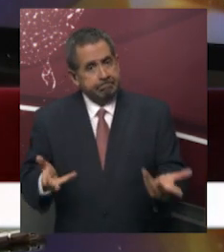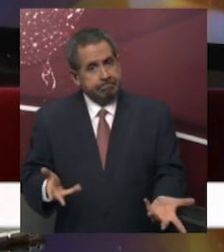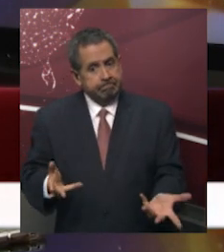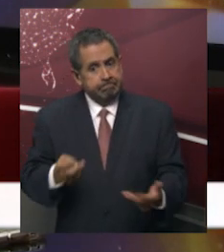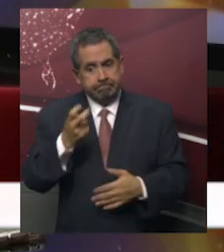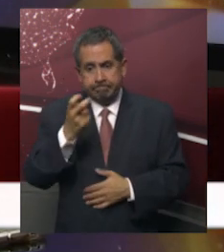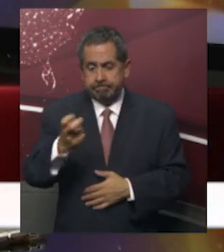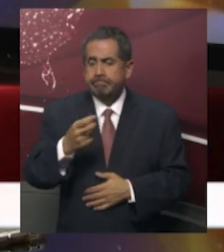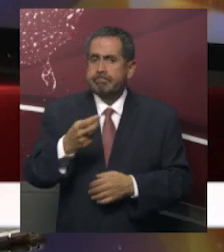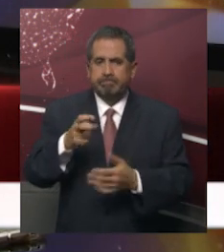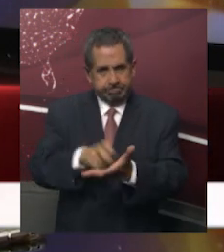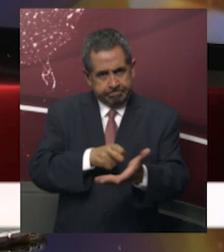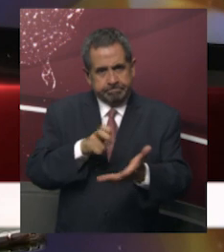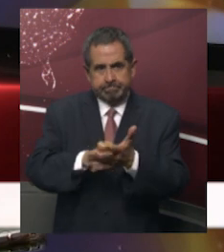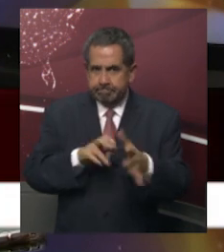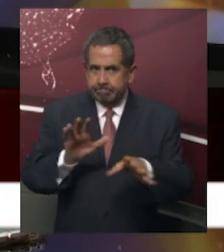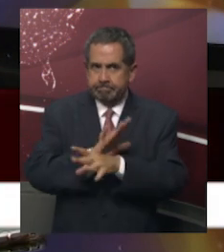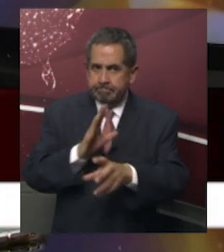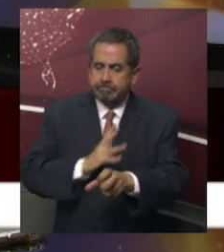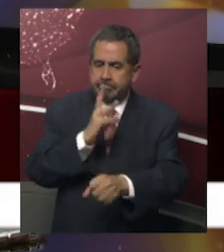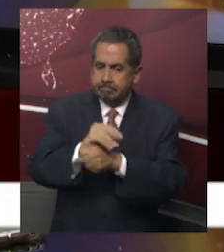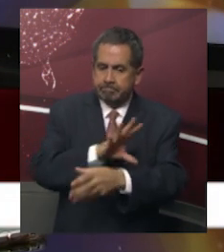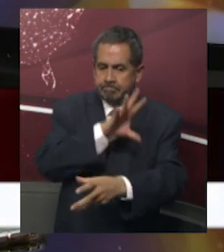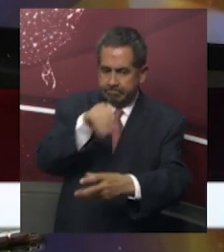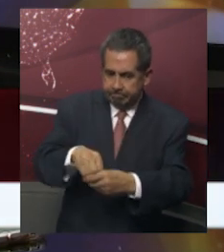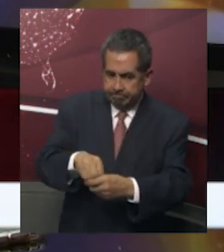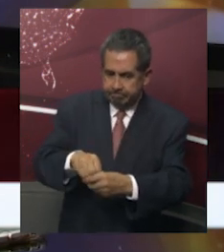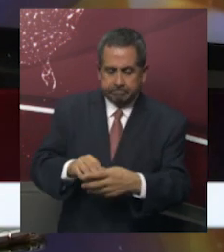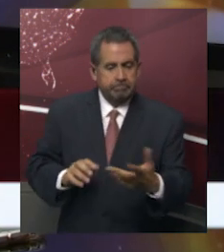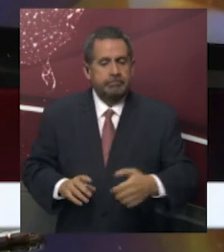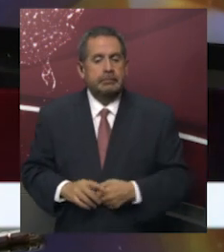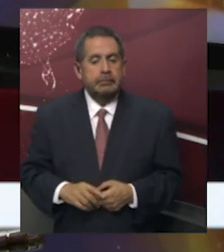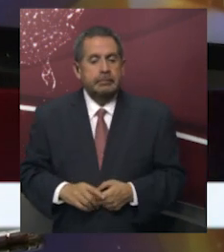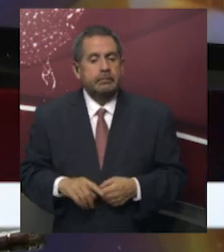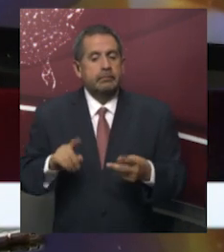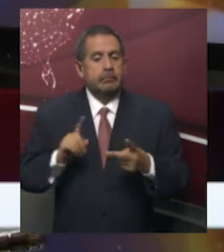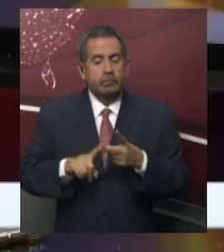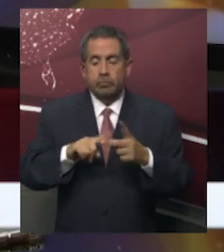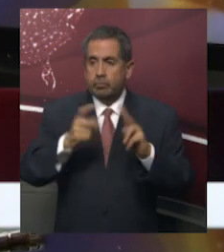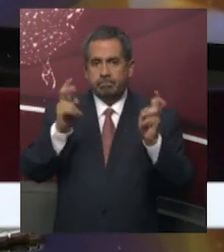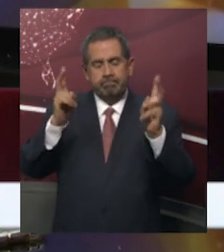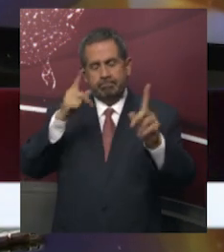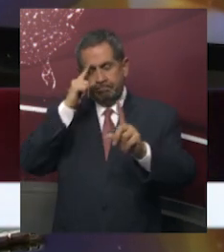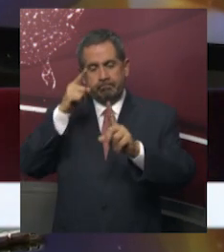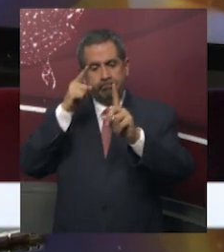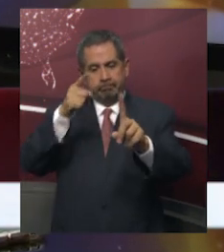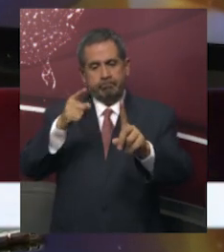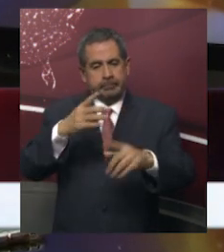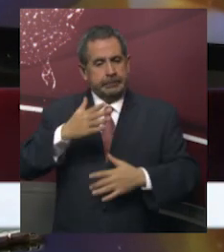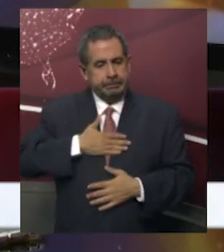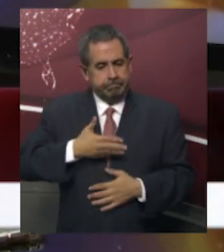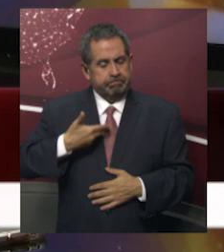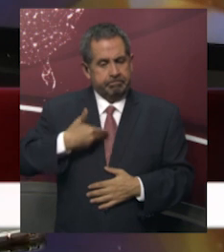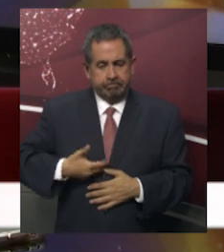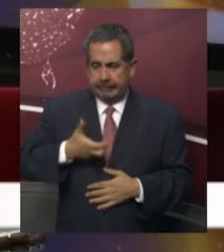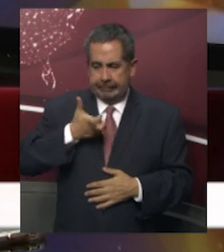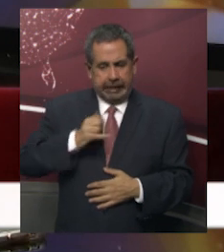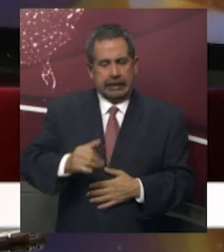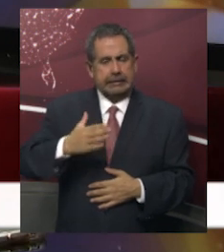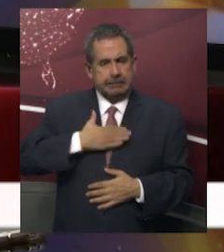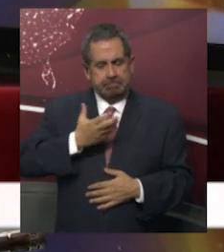muy importante con la inclusión. Y vienen temas que me parecen ya muy ambiciosos y que ese es el sello de mi presidencia en la